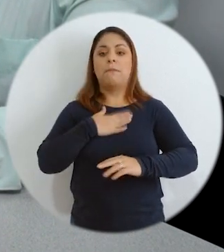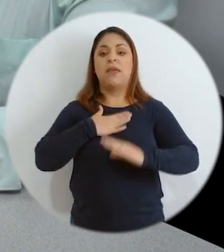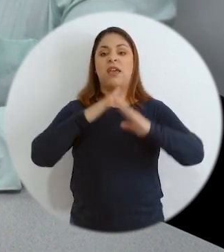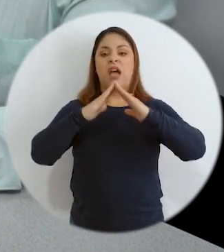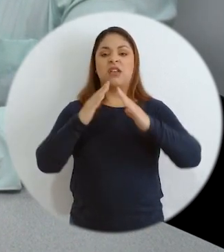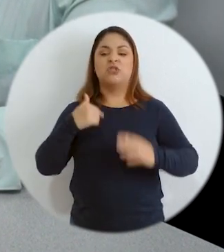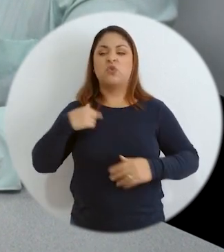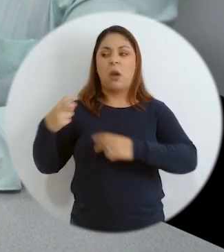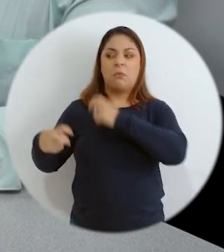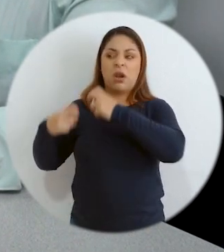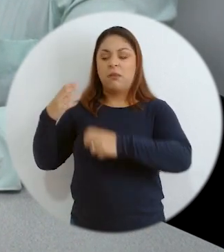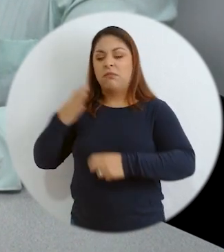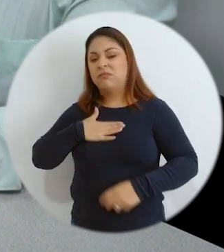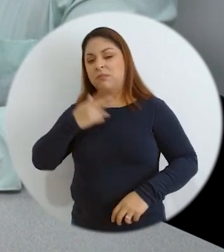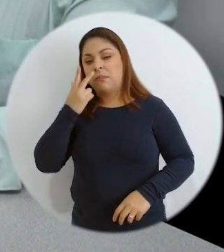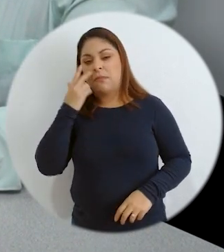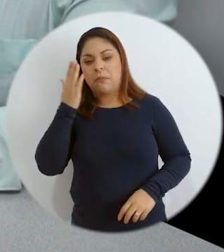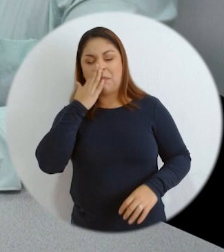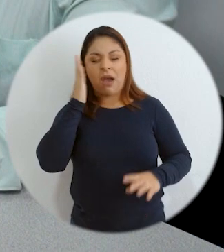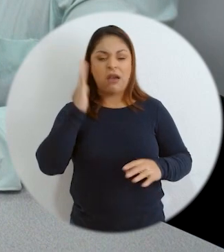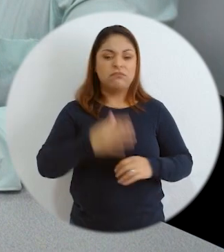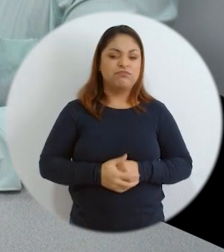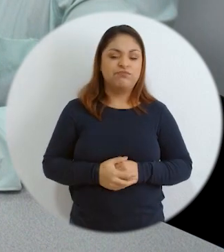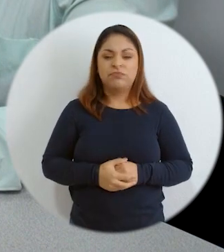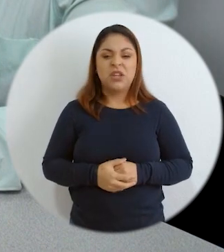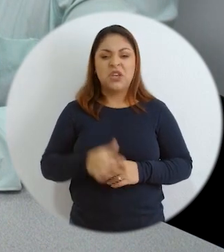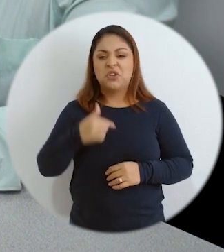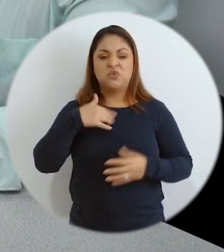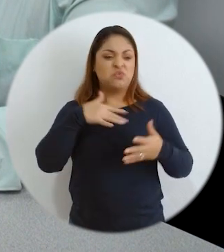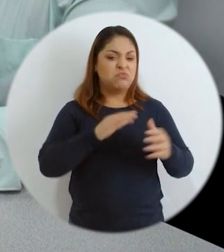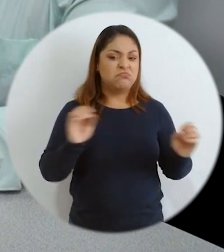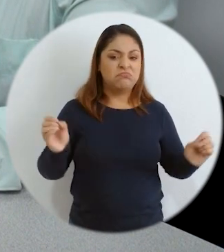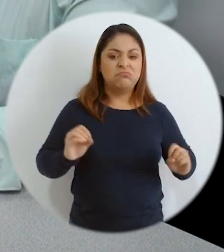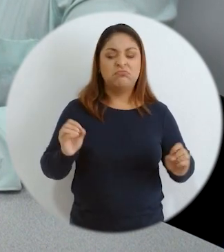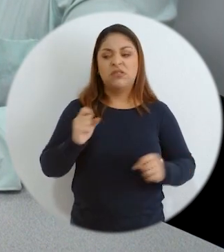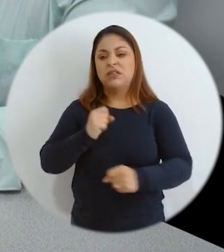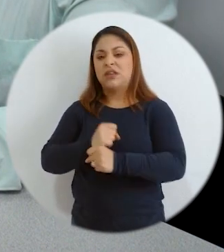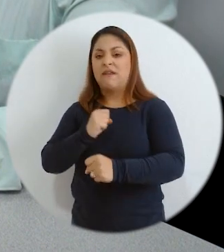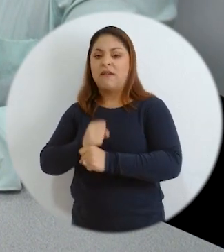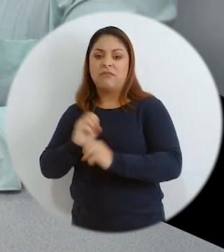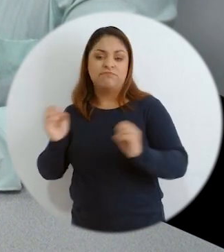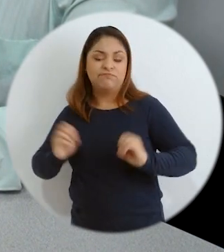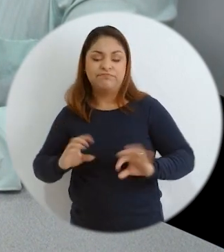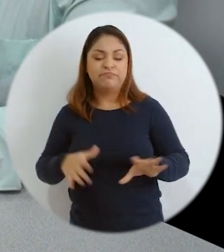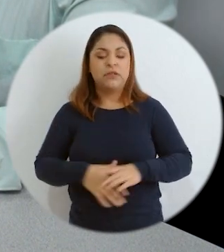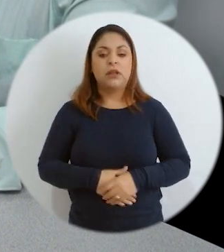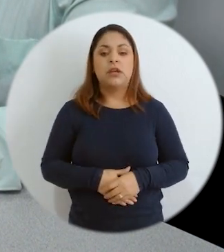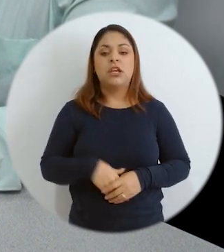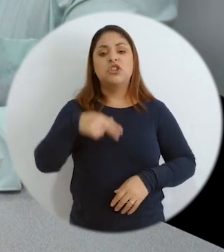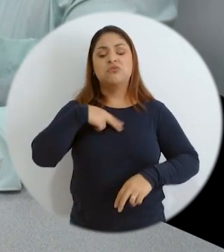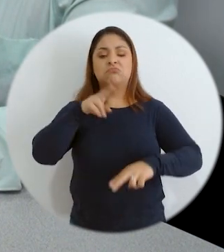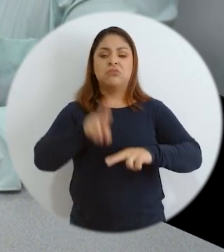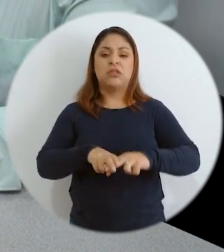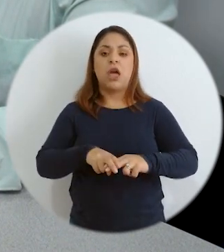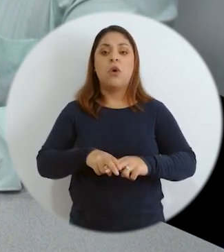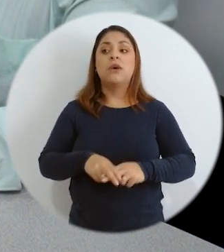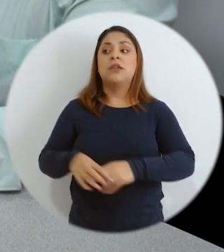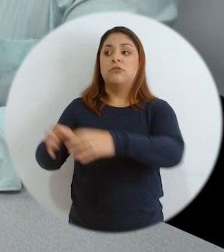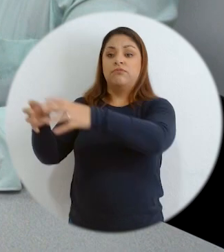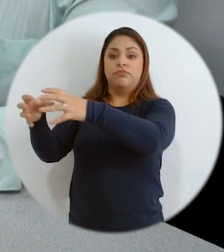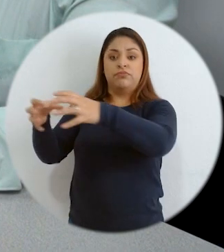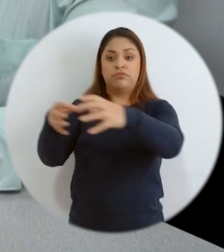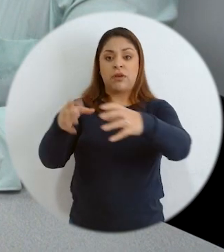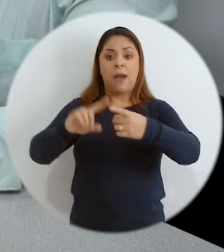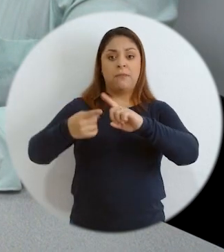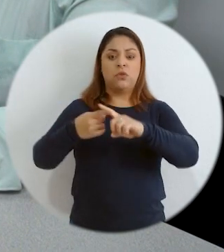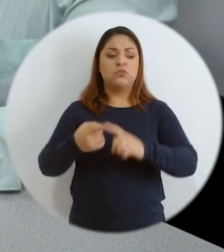ahí en la entrada de mi casa, había tenido un problema con mis papás, no estoy estudiando, no estoy trabajando, lo que llaman ninis, ¿verdad? Y